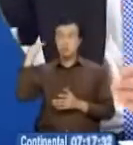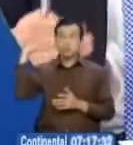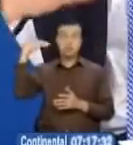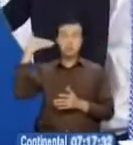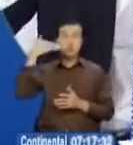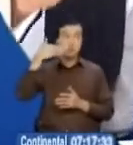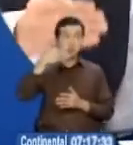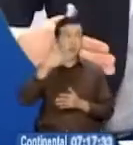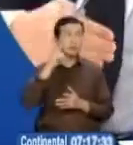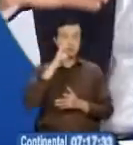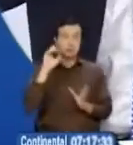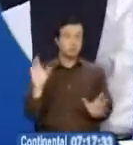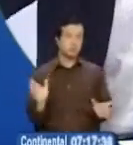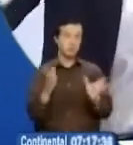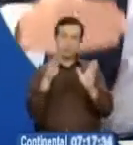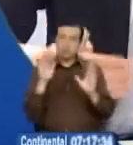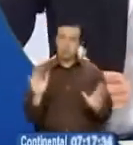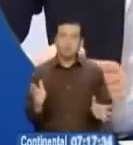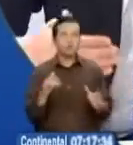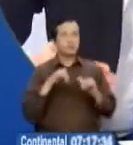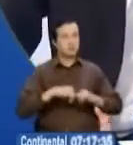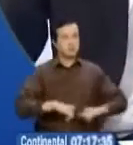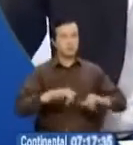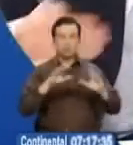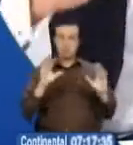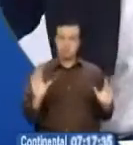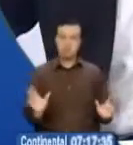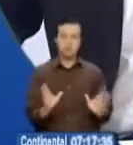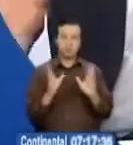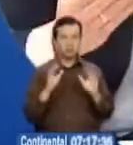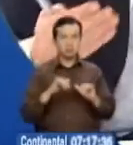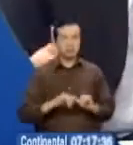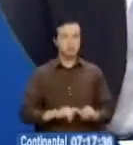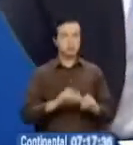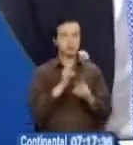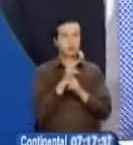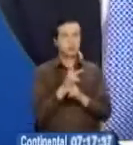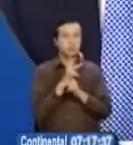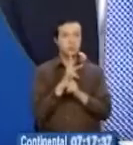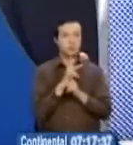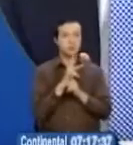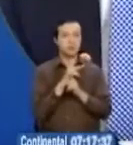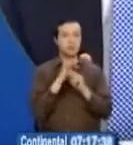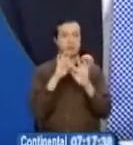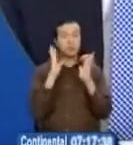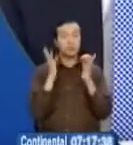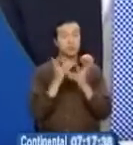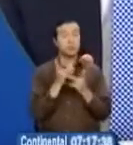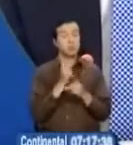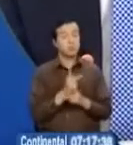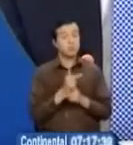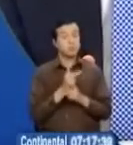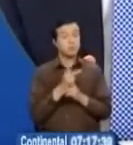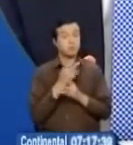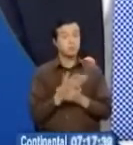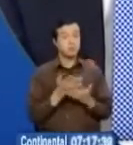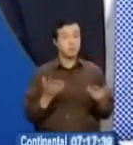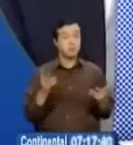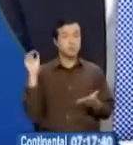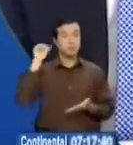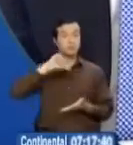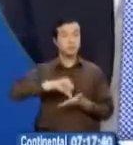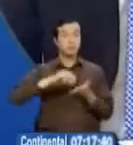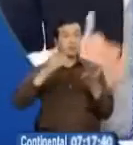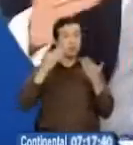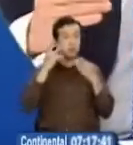tiempo y hay que seguir incentivando, hay que seguir incentivando, hay que cuidar nuestra casa grande, el nombre también de la ciudad de